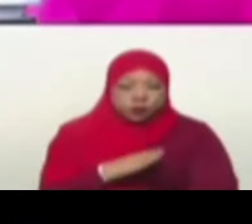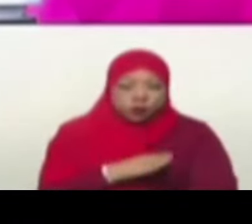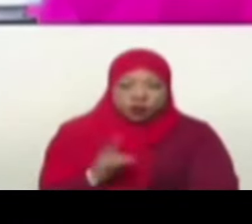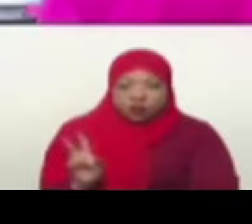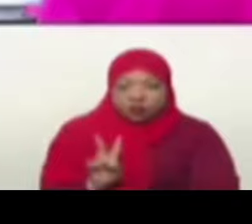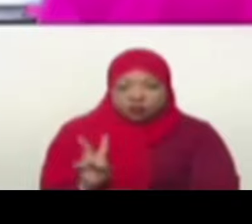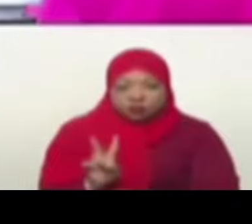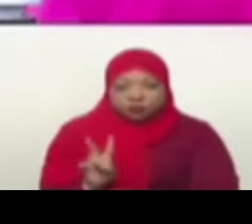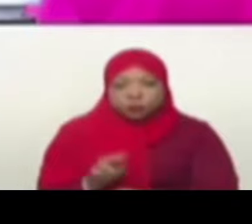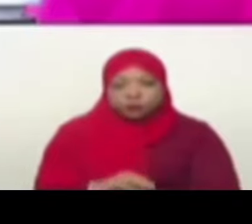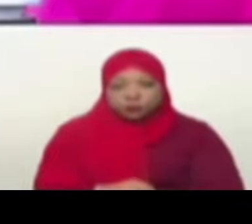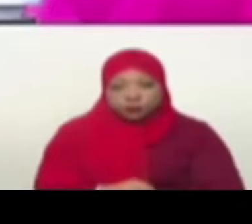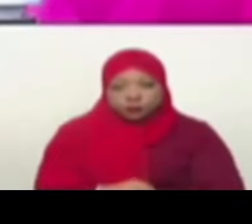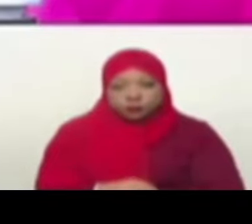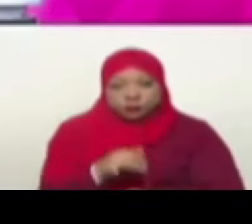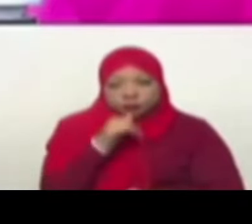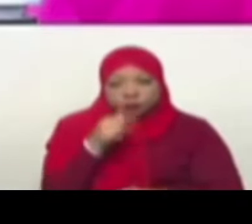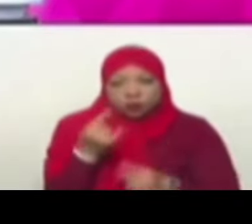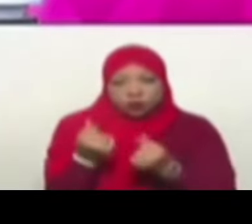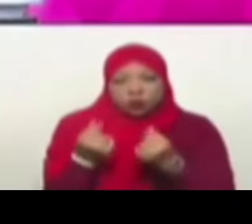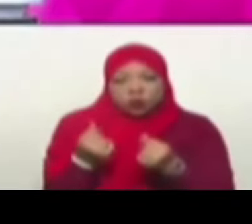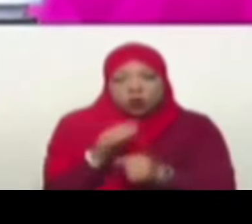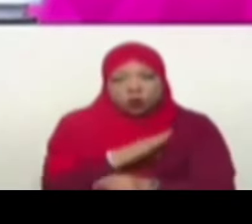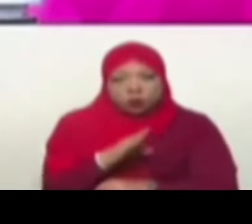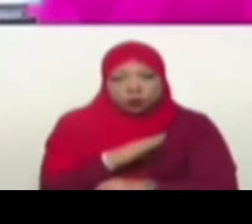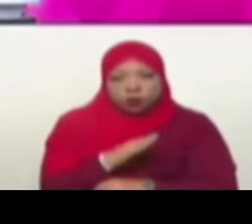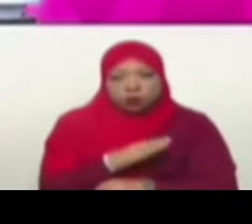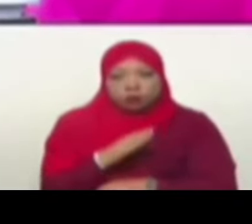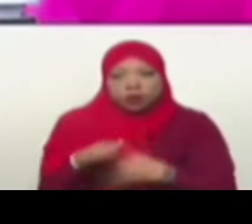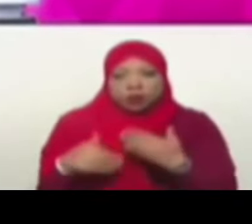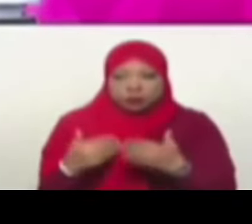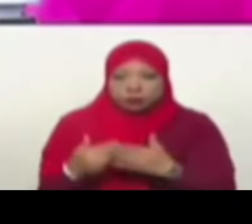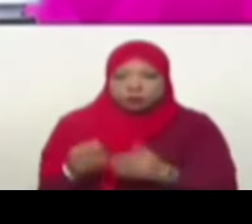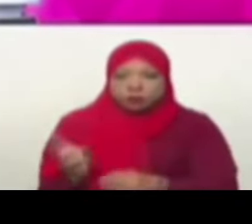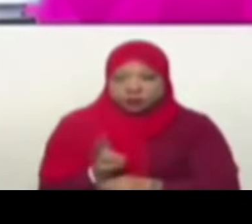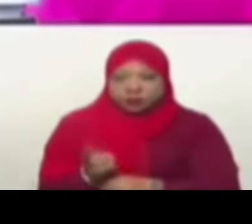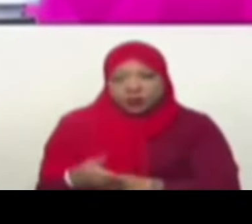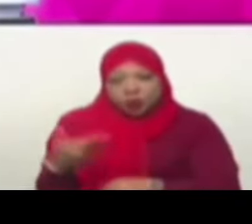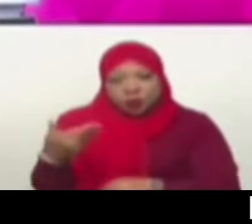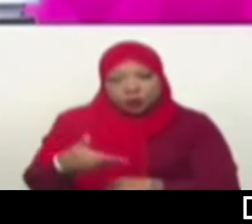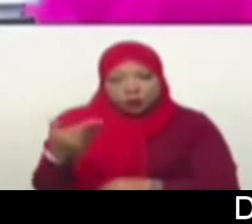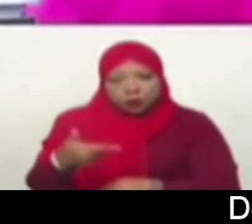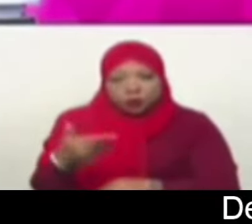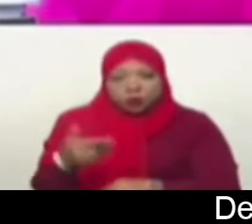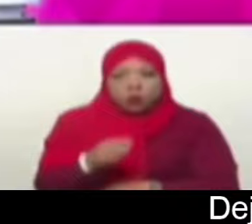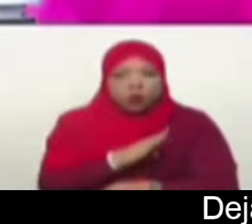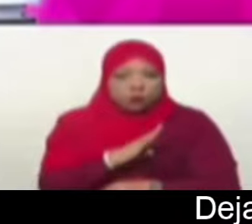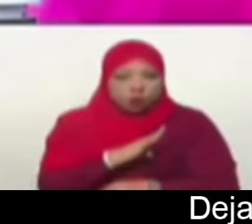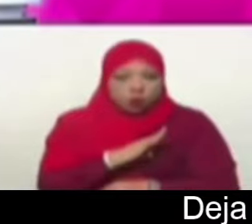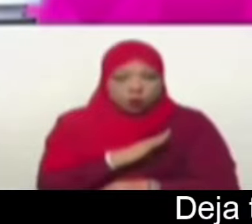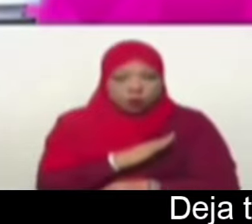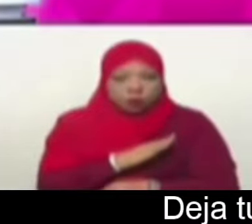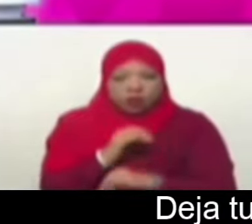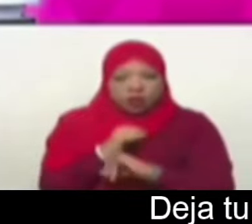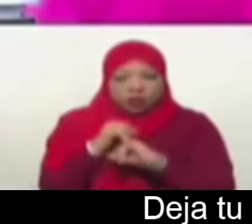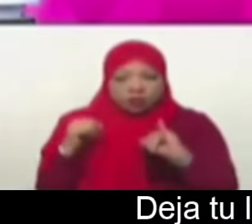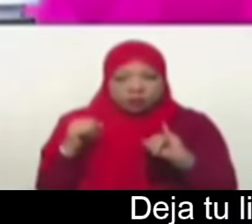venezolano para una economía próspera y, lo más importante, autónoma,